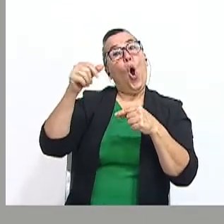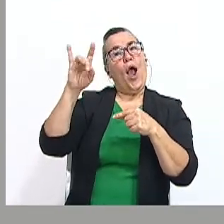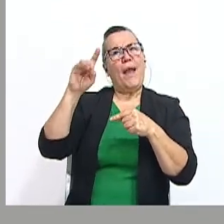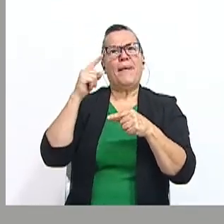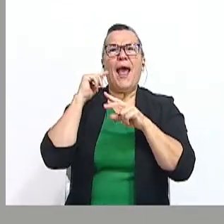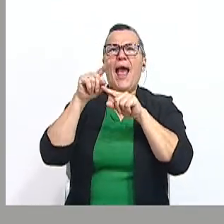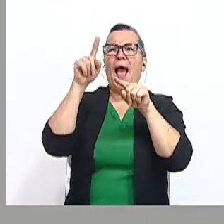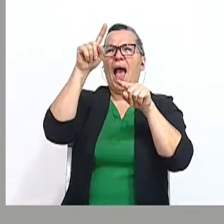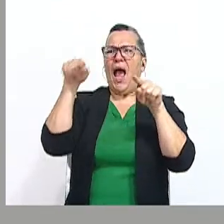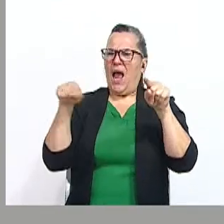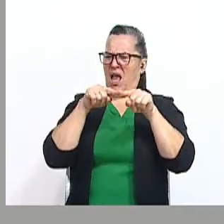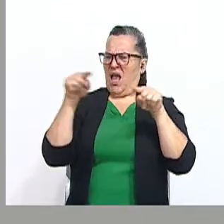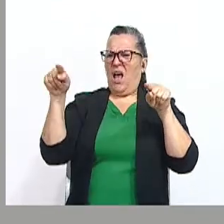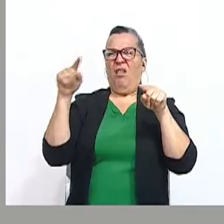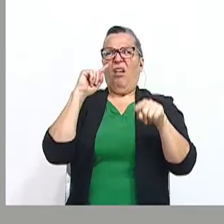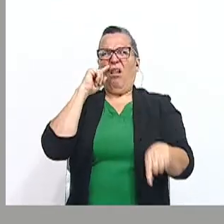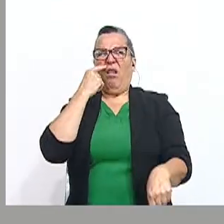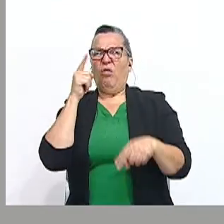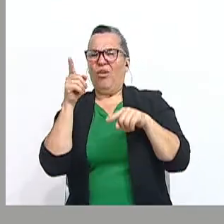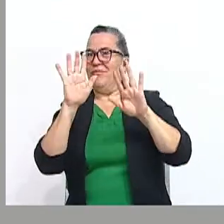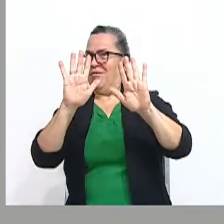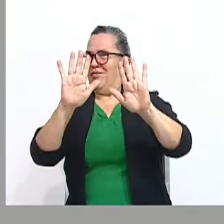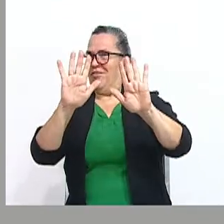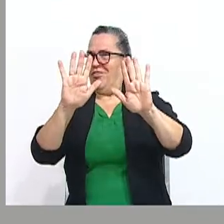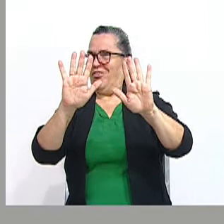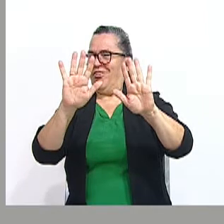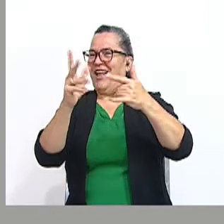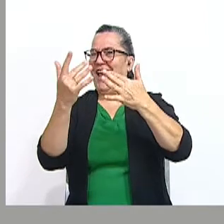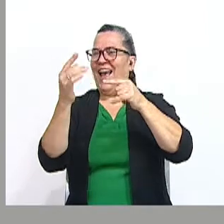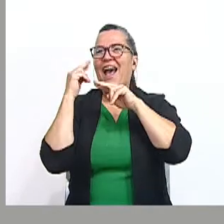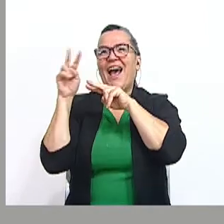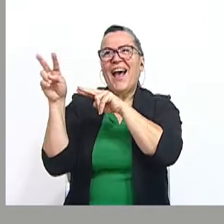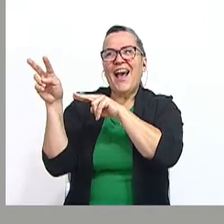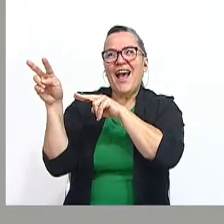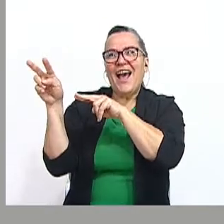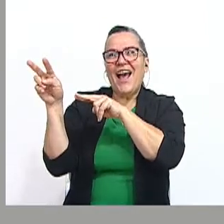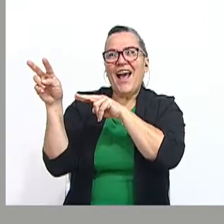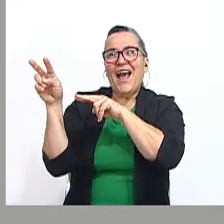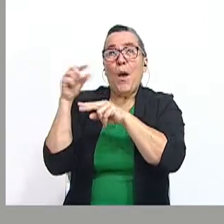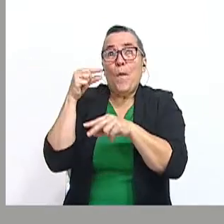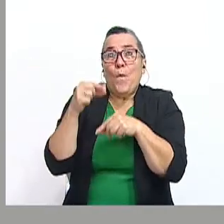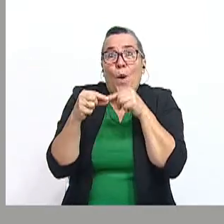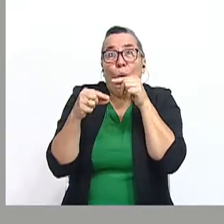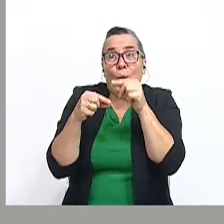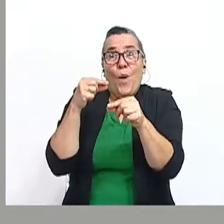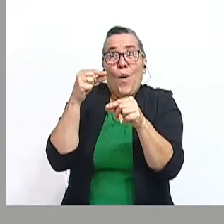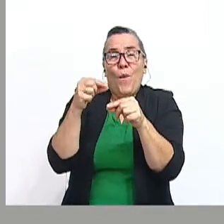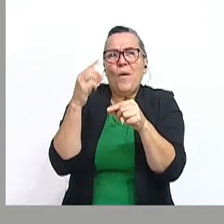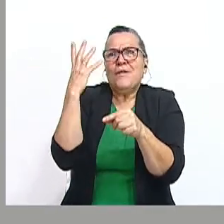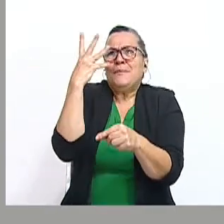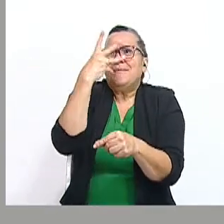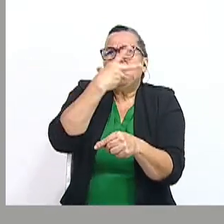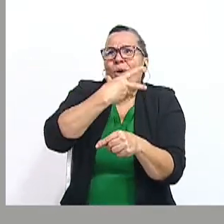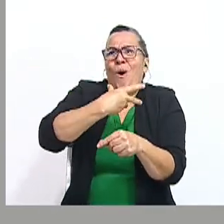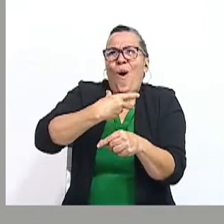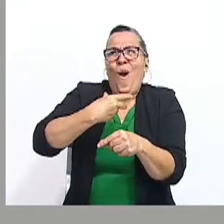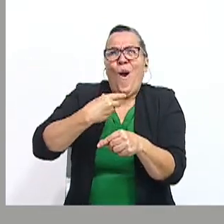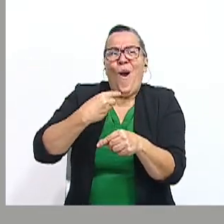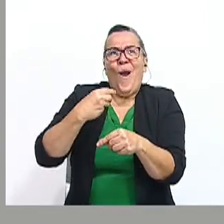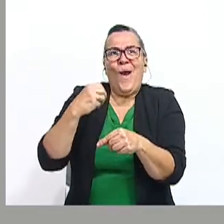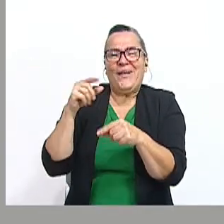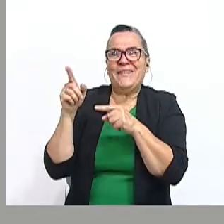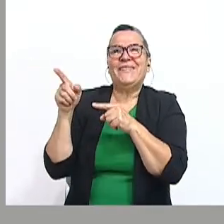uy, qué aburrido eso, pero denme un momento, está bien, vamos a ir poquito a poquito para que vean qué bonito que es.